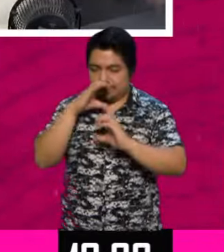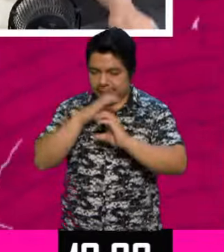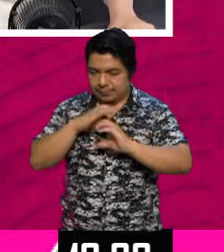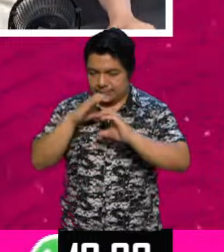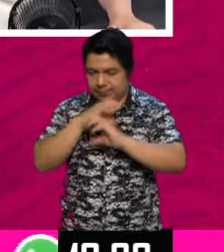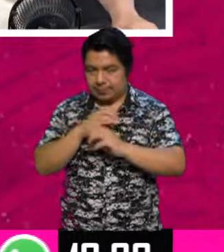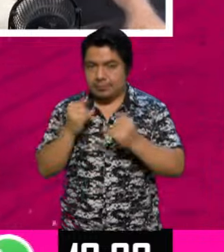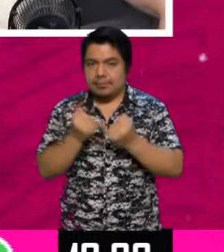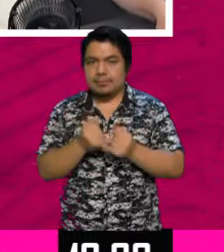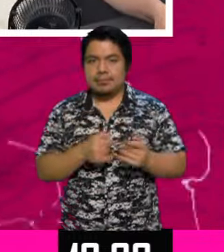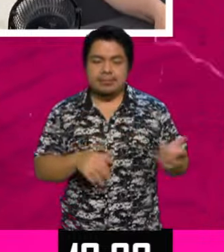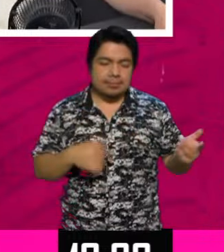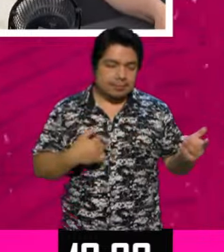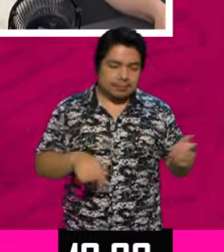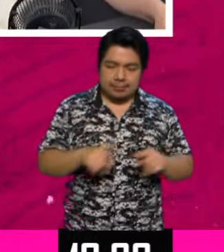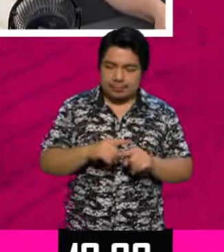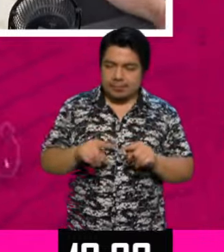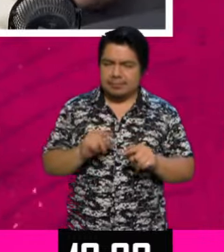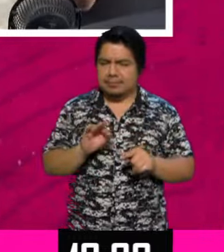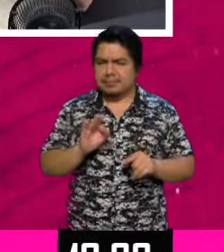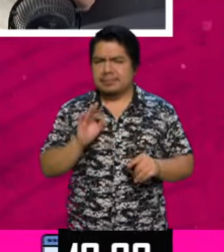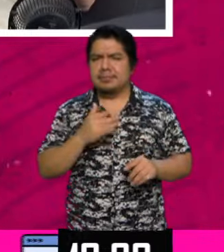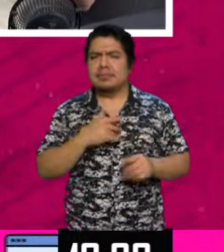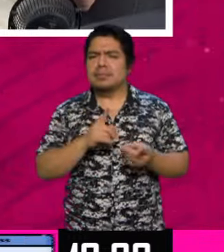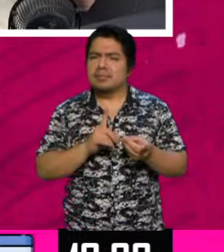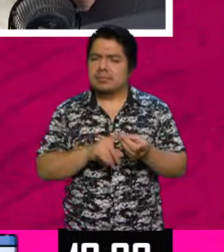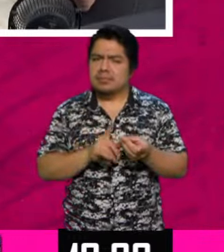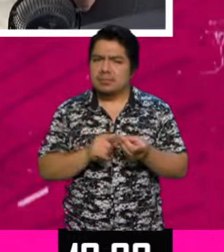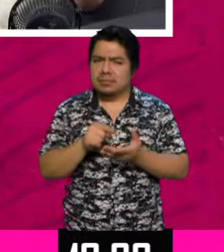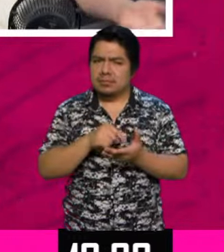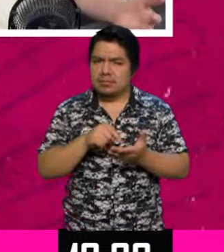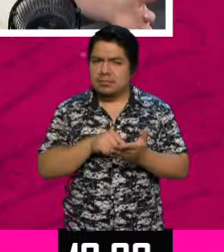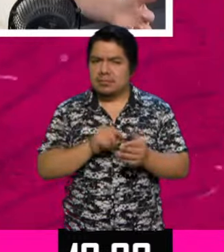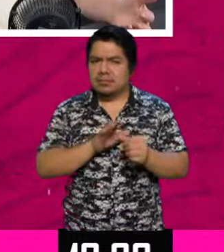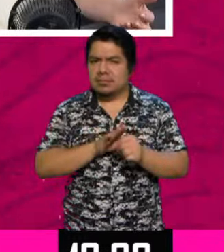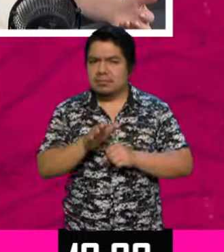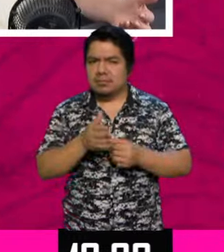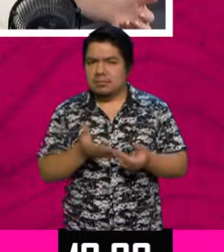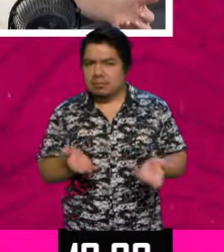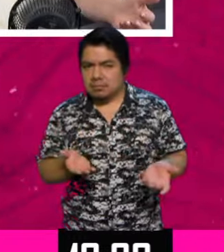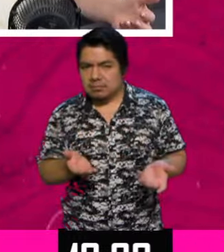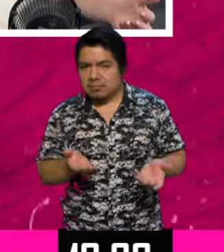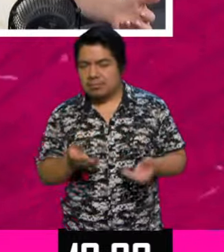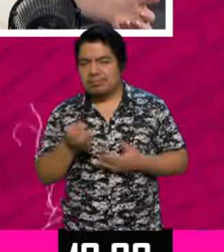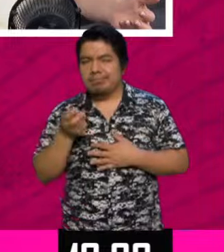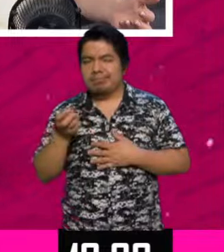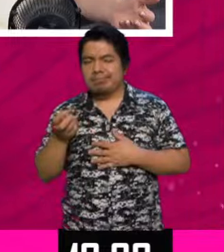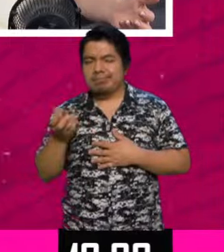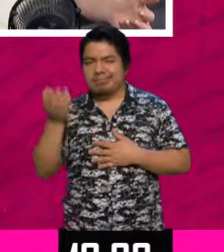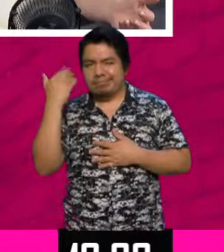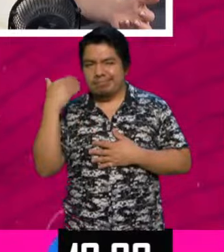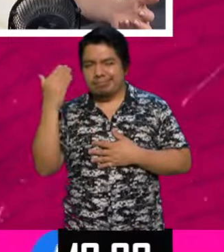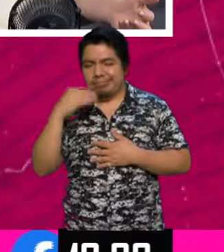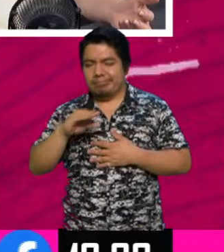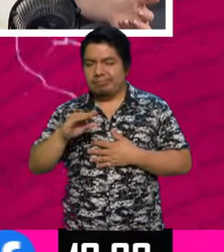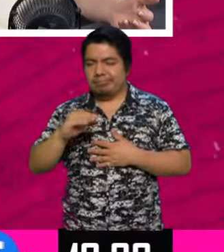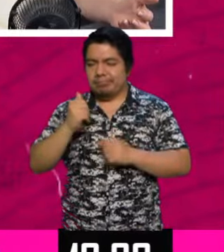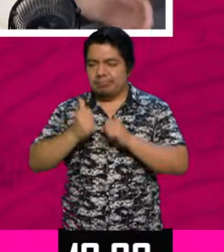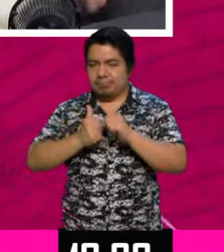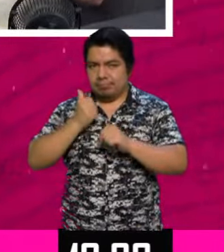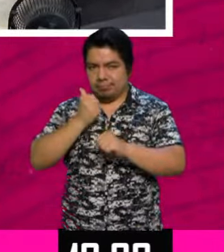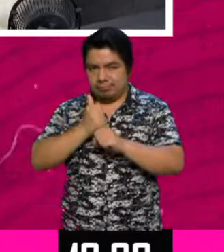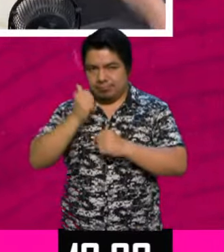tocada, lo hacen qué increíble. ¡Qué felicidad! Sí. ¿Esto dónde lo vamos a ver? Pues mira, esto se hizo para festejar el 90 aniversario del Palacio de